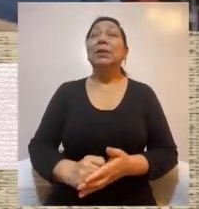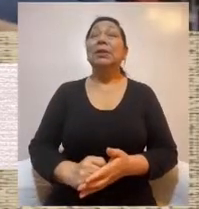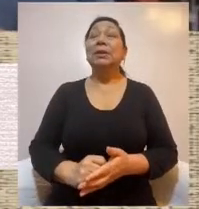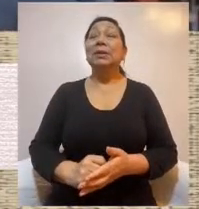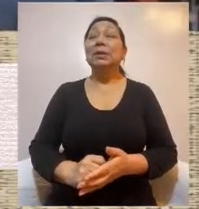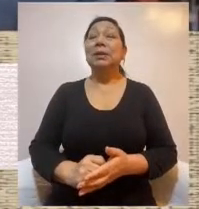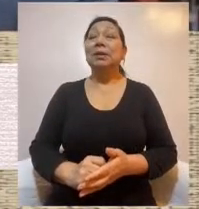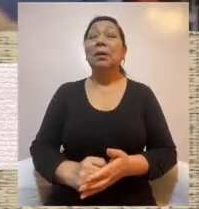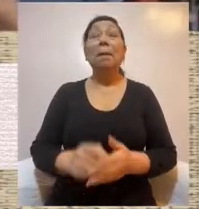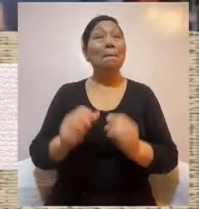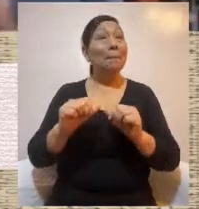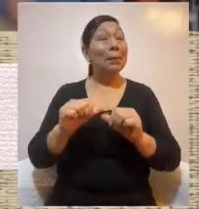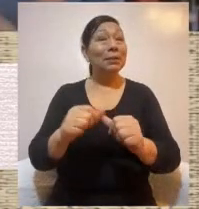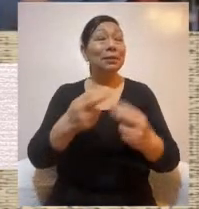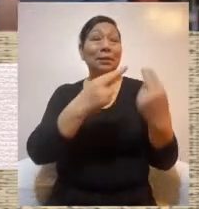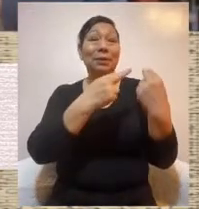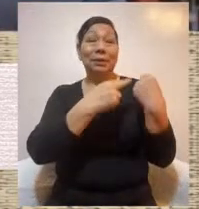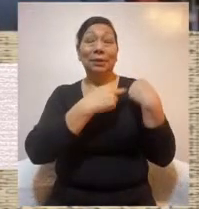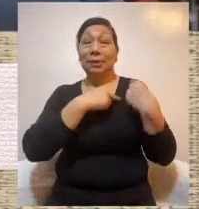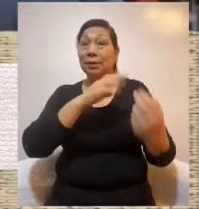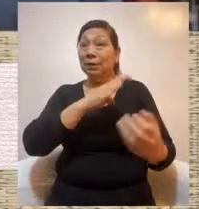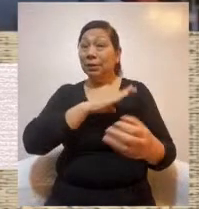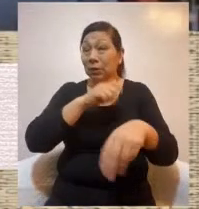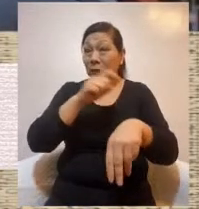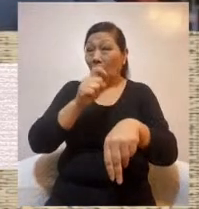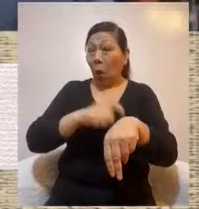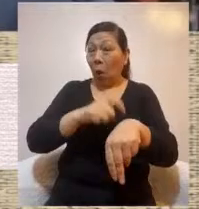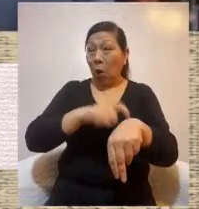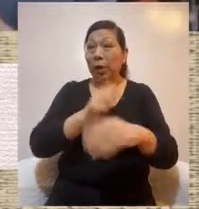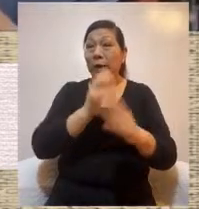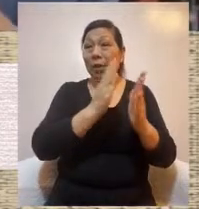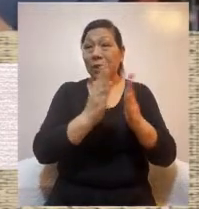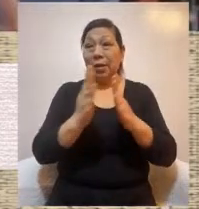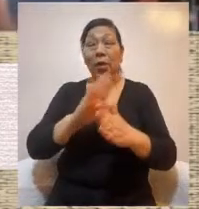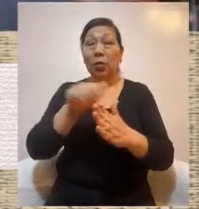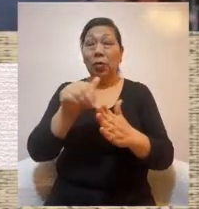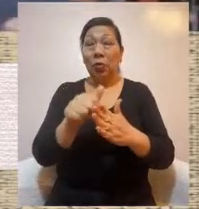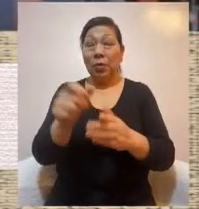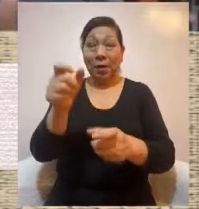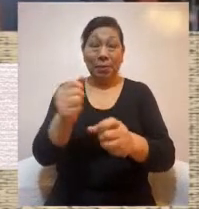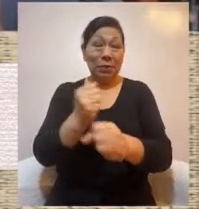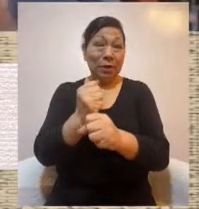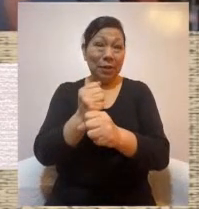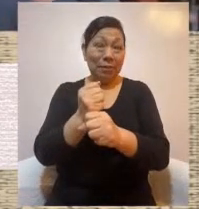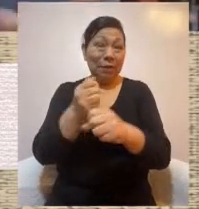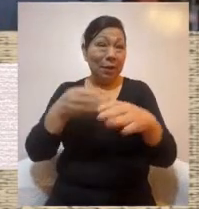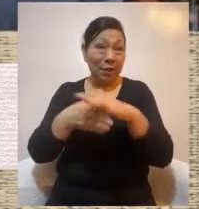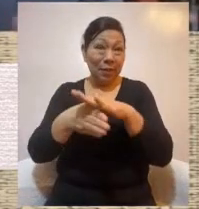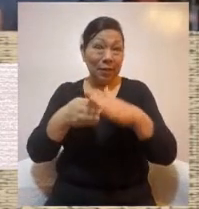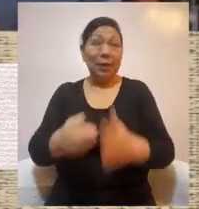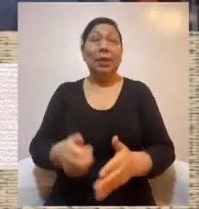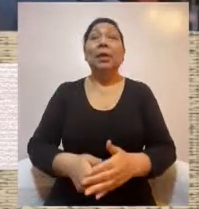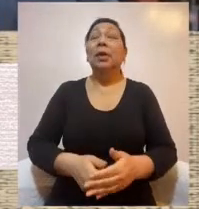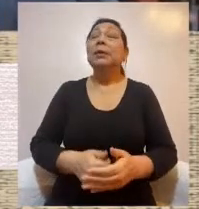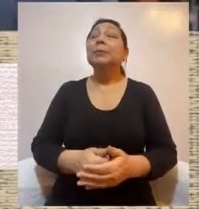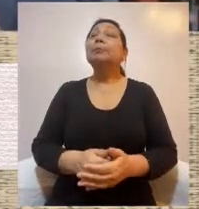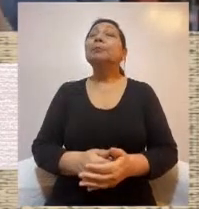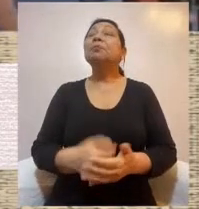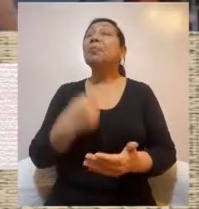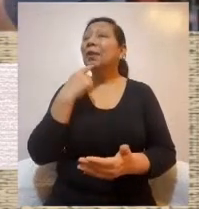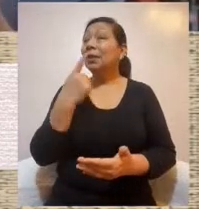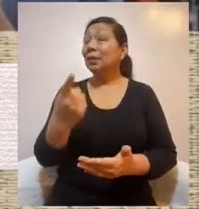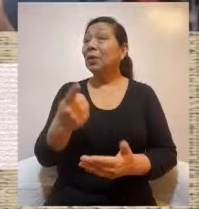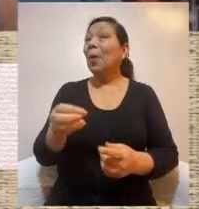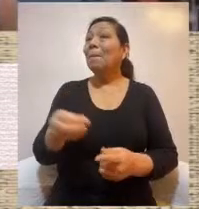que las personas encargadas de fijar los horarios para todos los funcionarios públicos, concretamente las autoridades